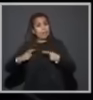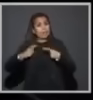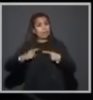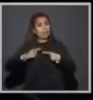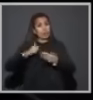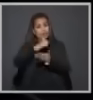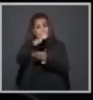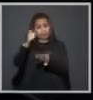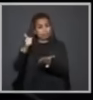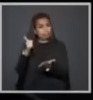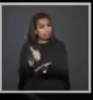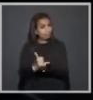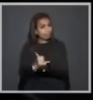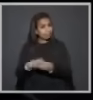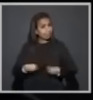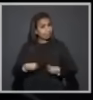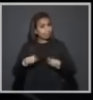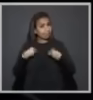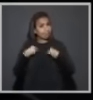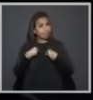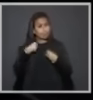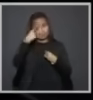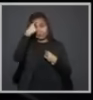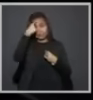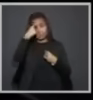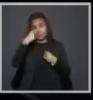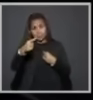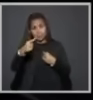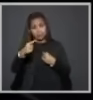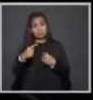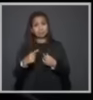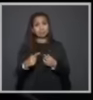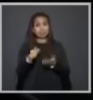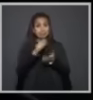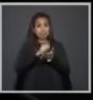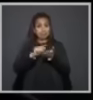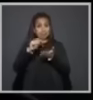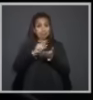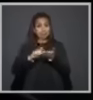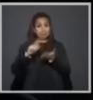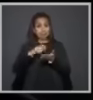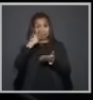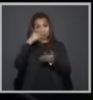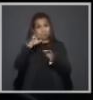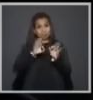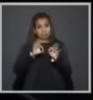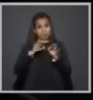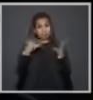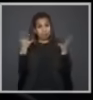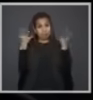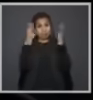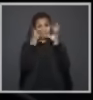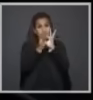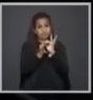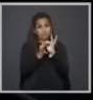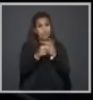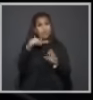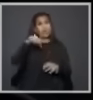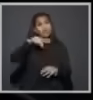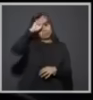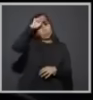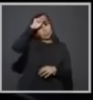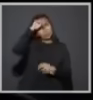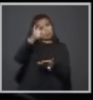los partidos y también de Ciudadanos Sin Partidos. Aquí en Monterrey nos ayudaron